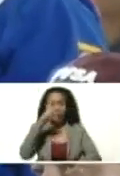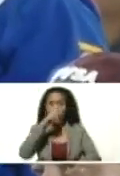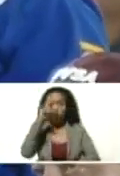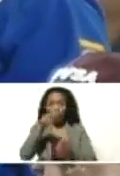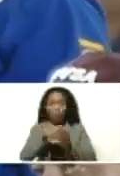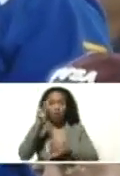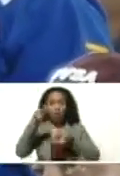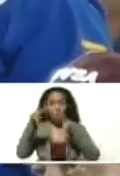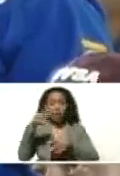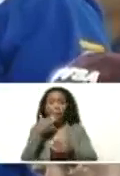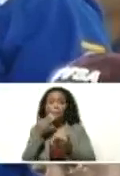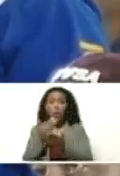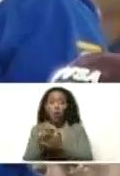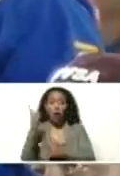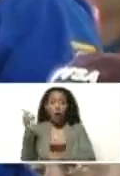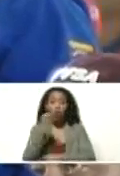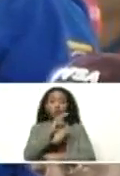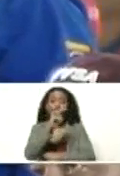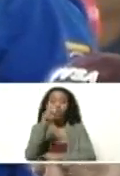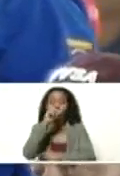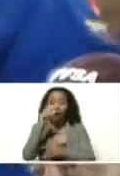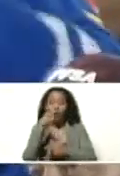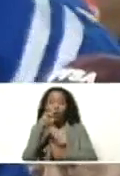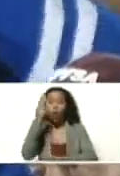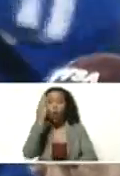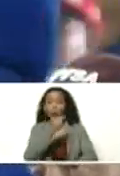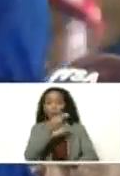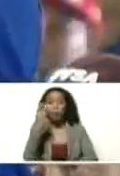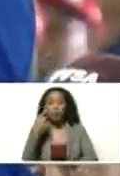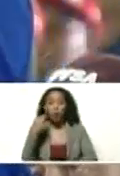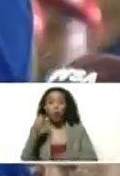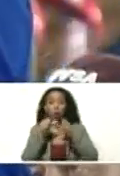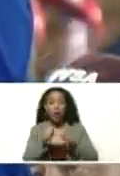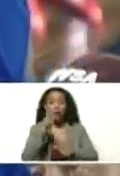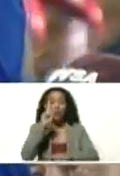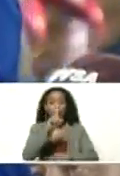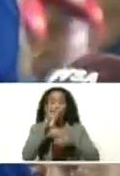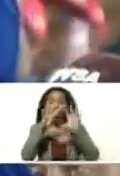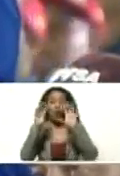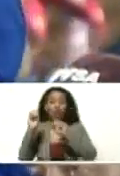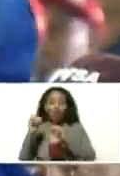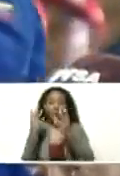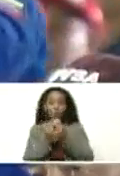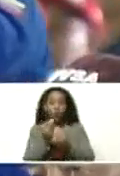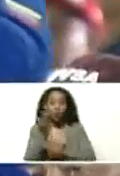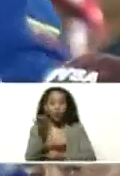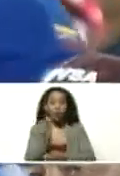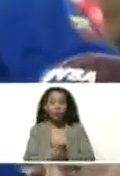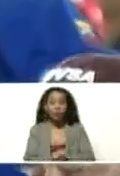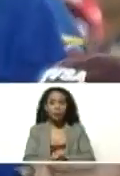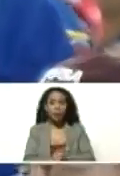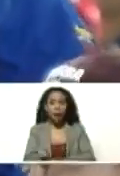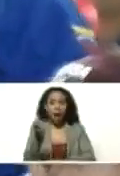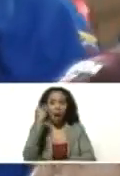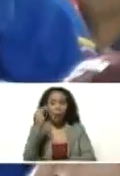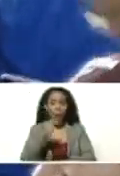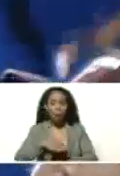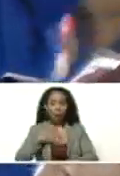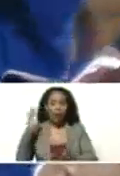nos pidió 200 años de compromiso. Nos quedan 190 junto a usted y jamás